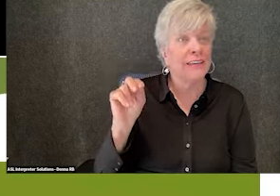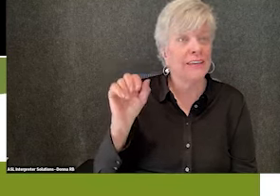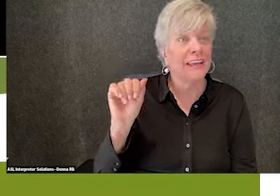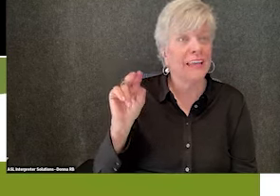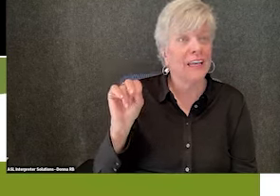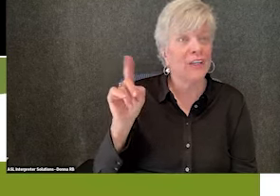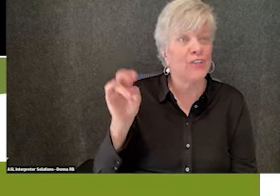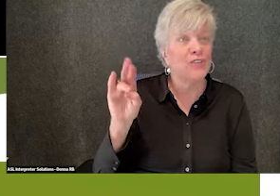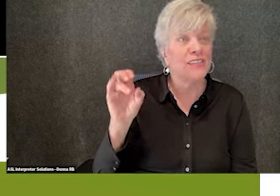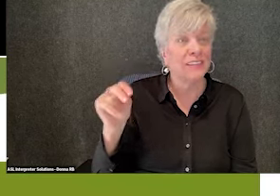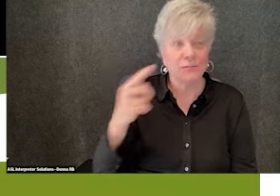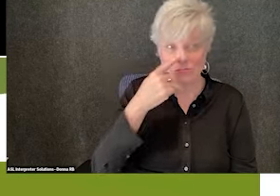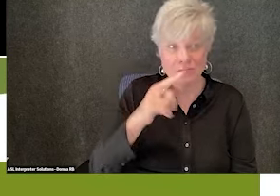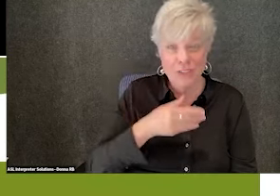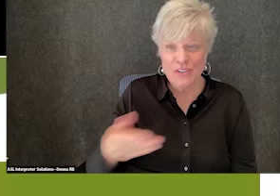bien.